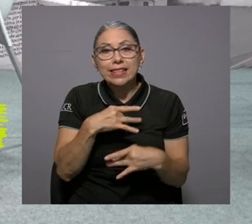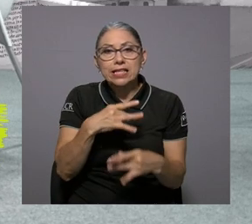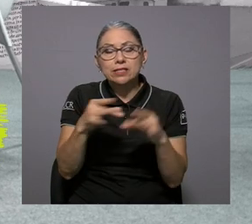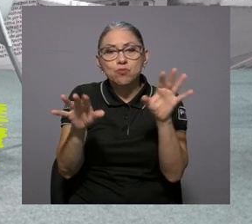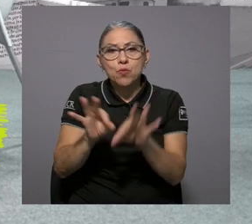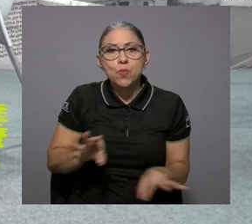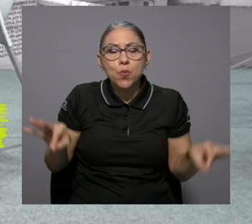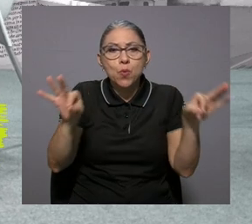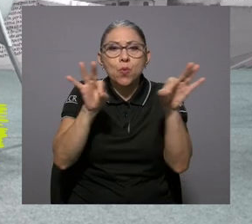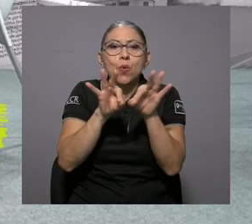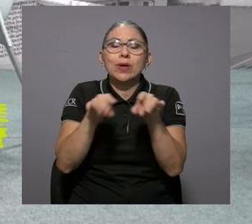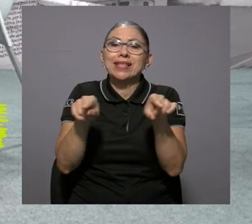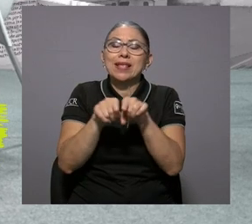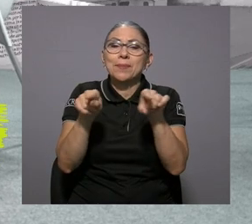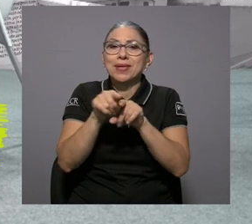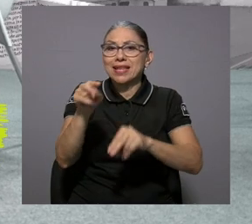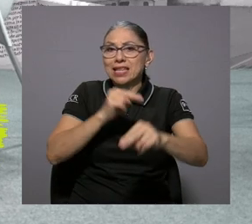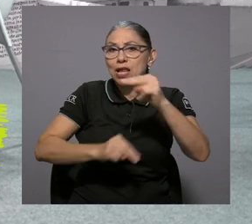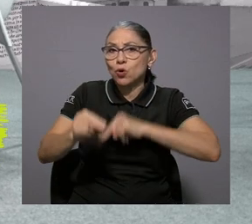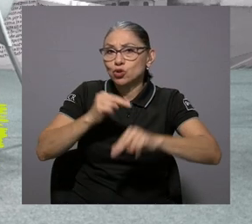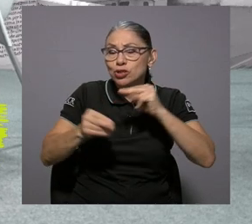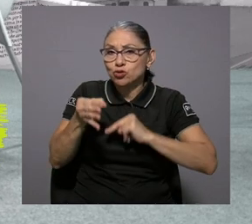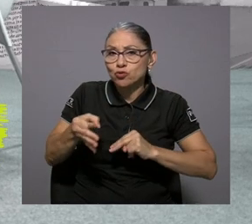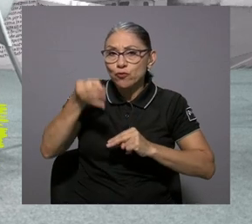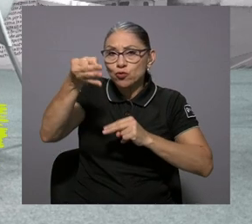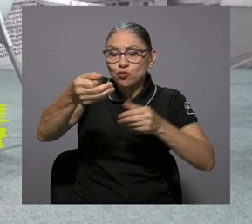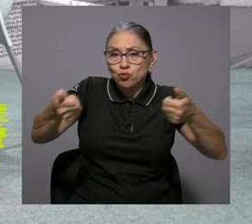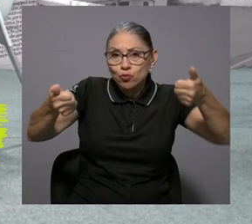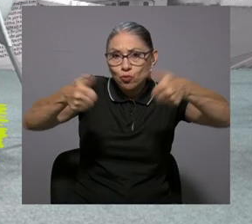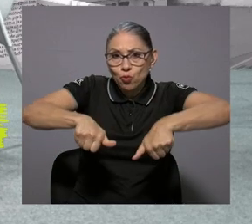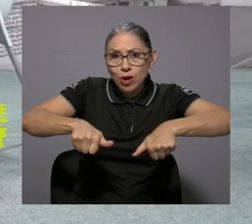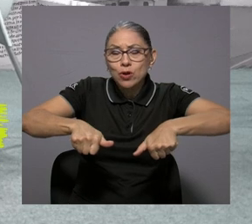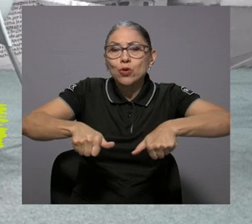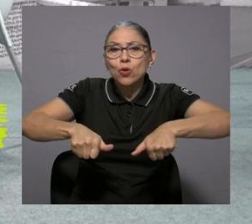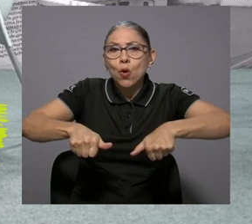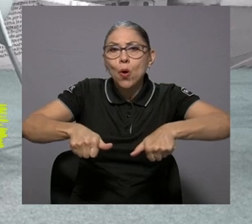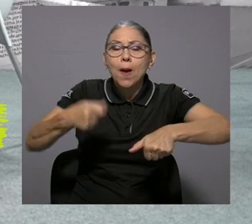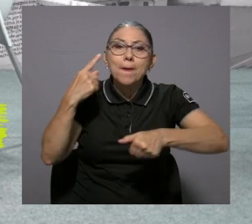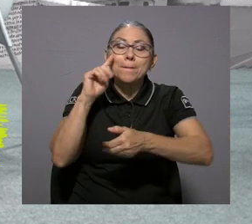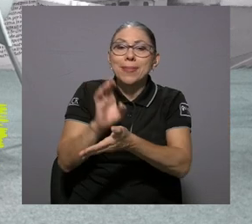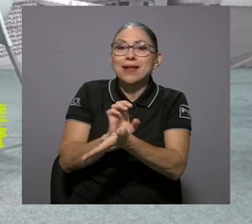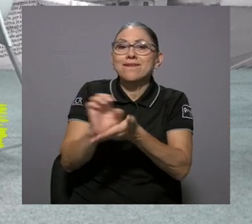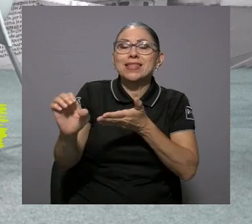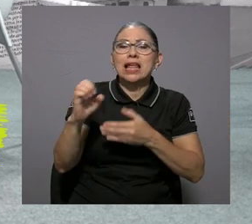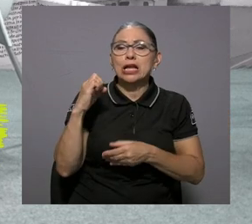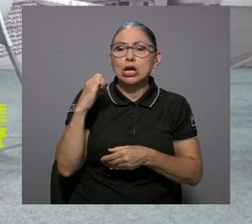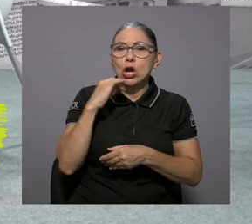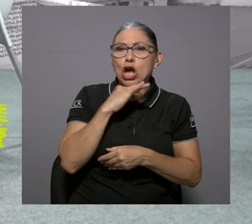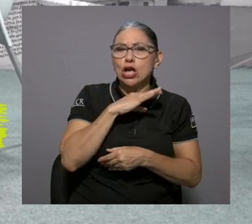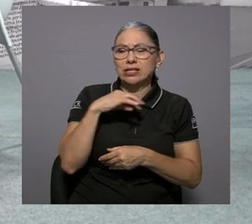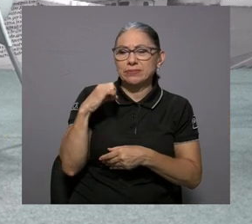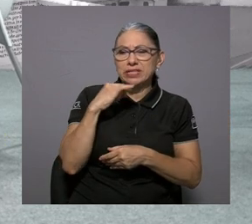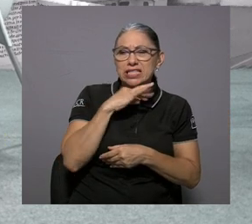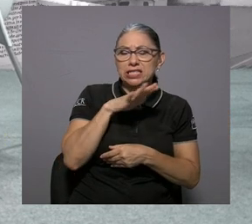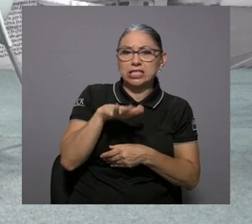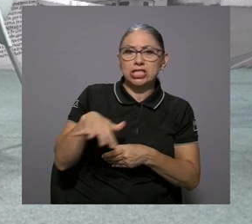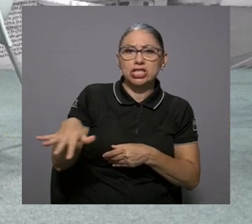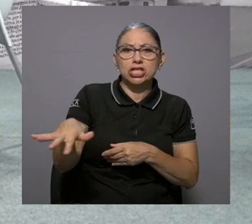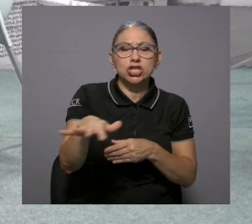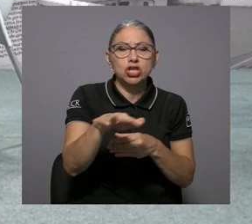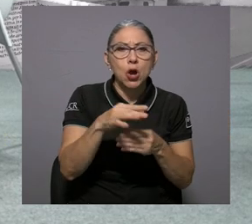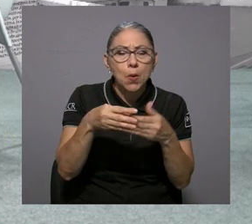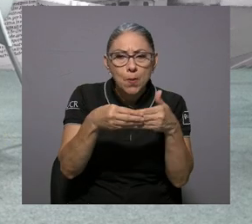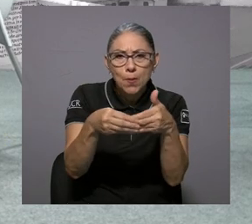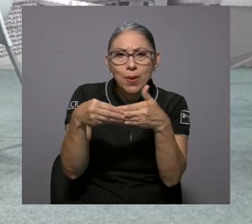negociación de un futuro acuerdo en contra de la contaminación por los plásticos. Se hablará